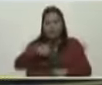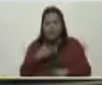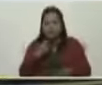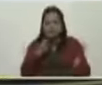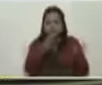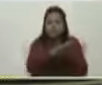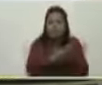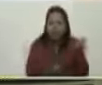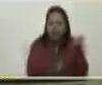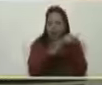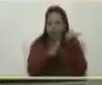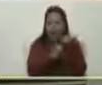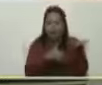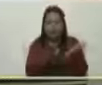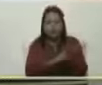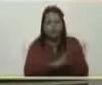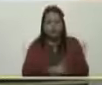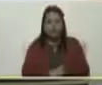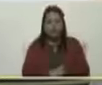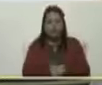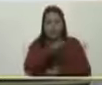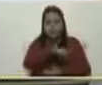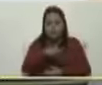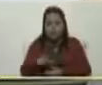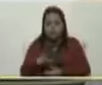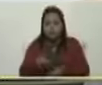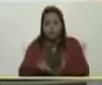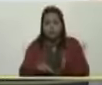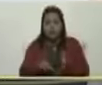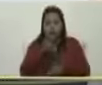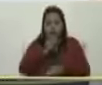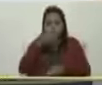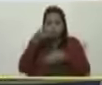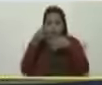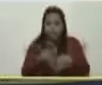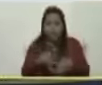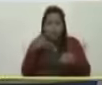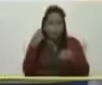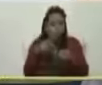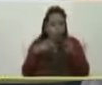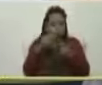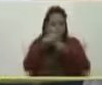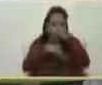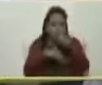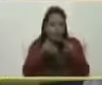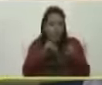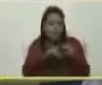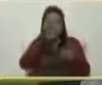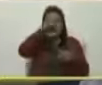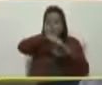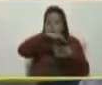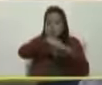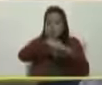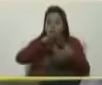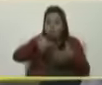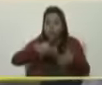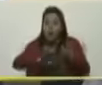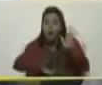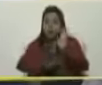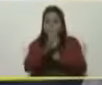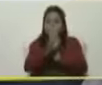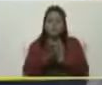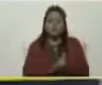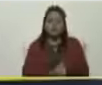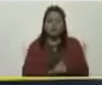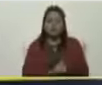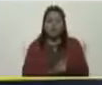inversión en función de que nuestros productores tengan la garantía de los insumos, la garantía de su semilla y poder avanzar en lo que tiene